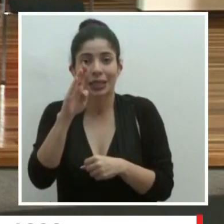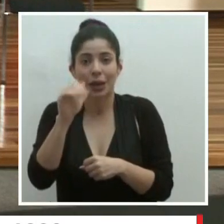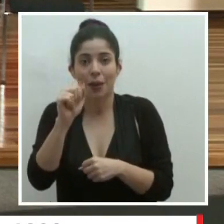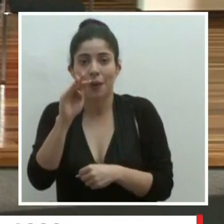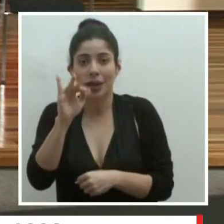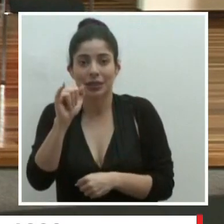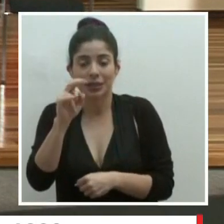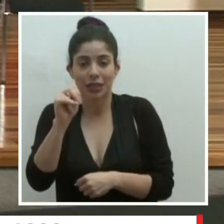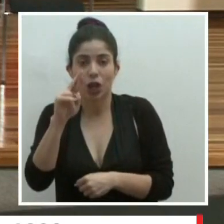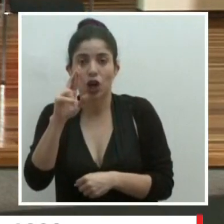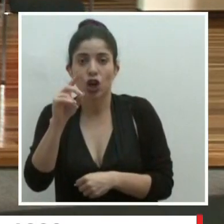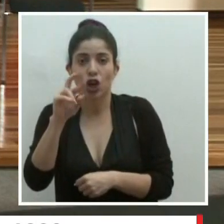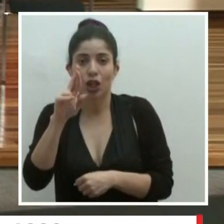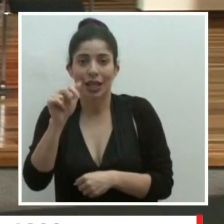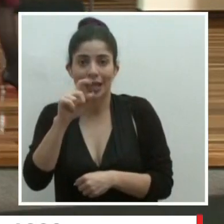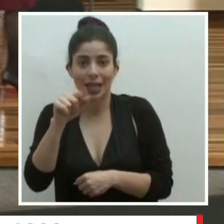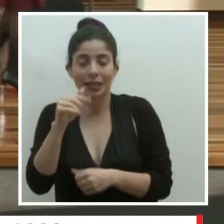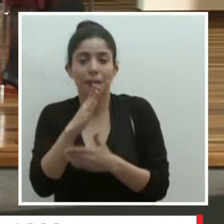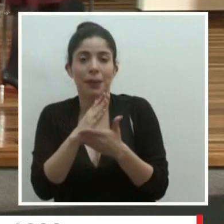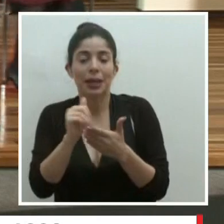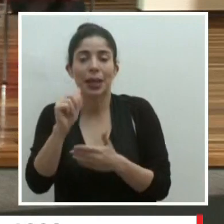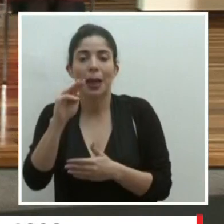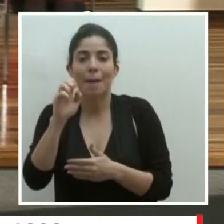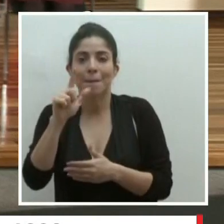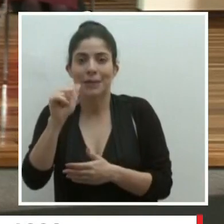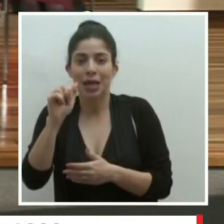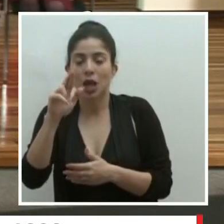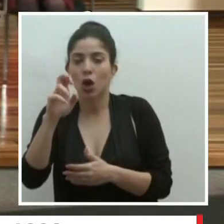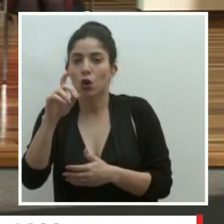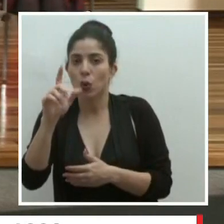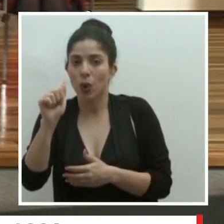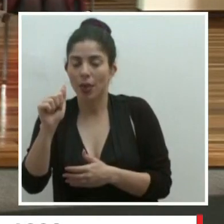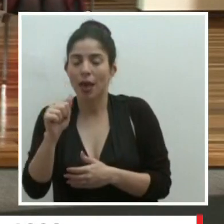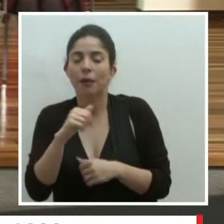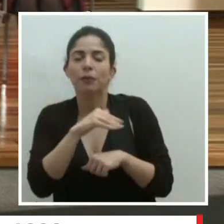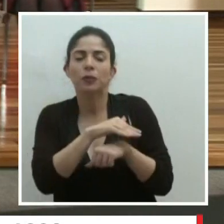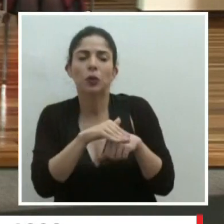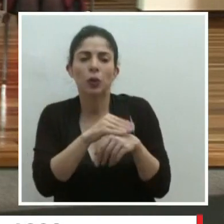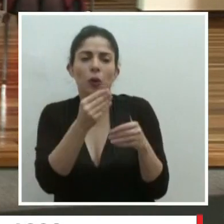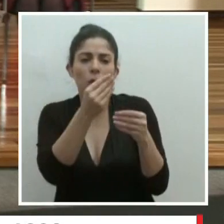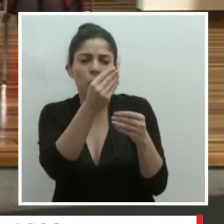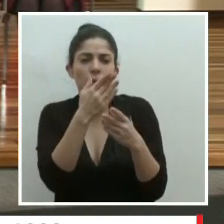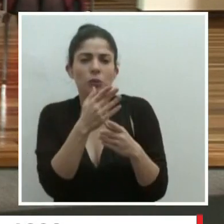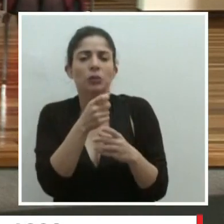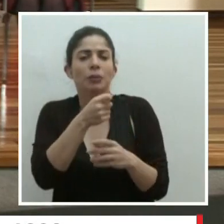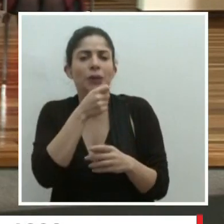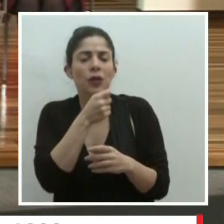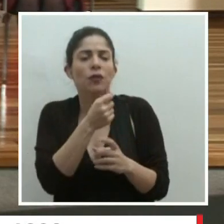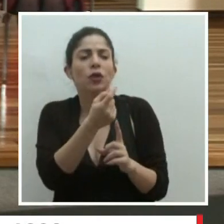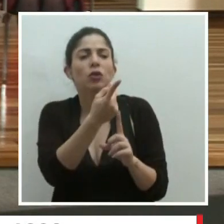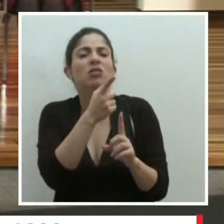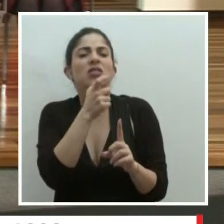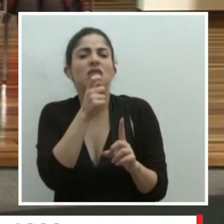de ameliarueda.com. Por favor, Sebastián, acercarse al micrófono e indicarnos a quién va dirigida su